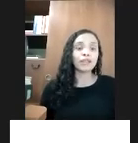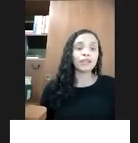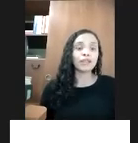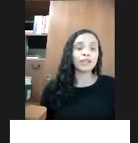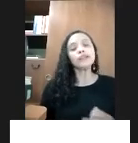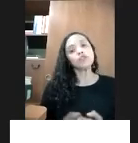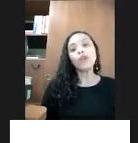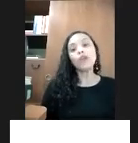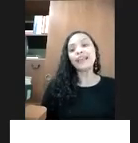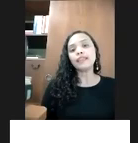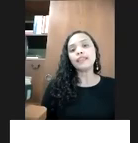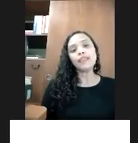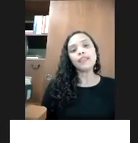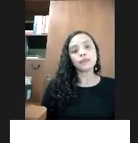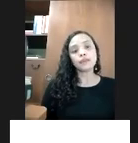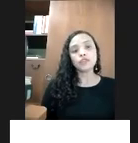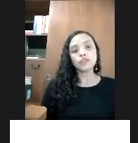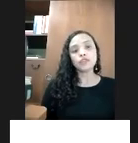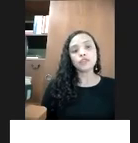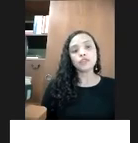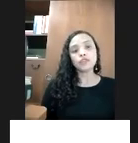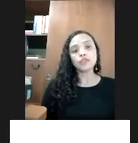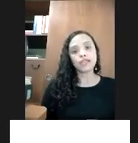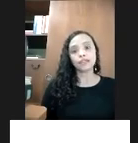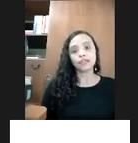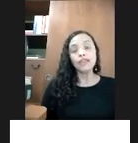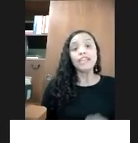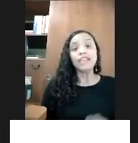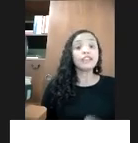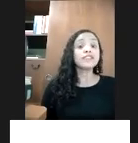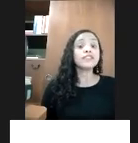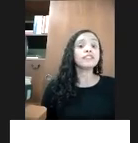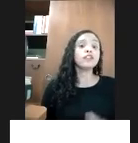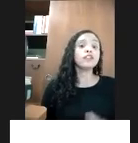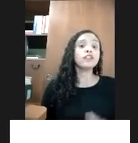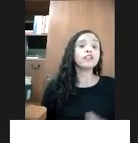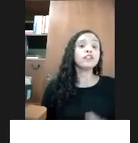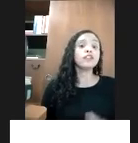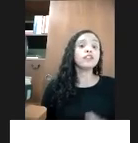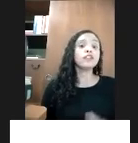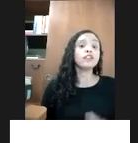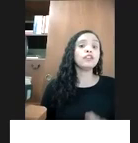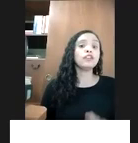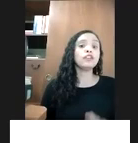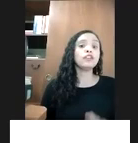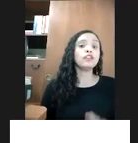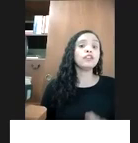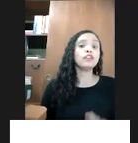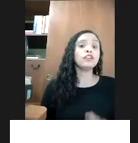que encuestamos nos dijo que el servicio o la calidad del servicio de agua es deficiente. Y es deficiente no solo por las